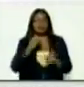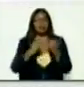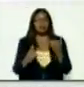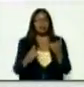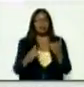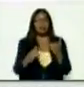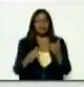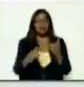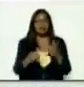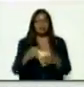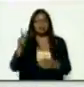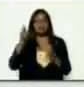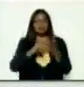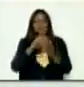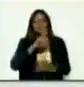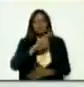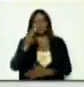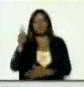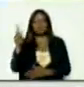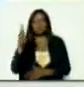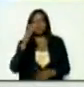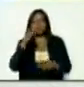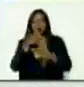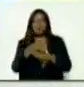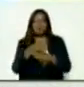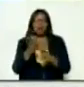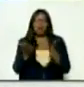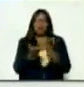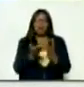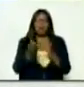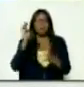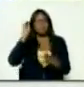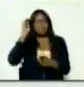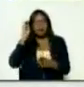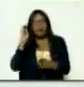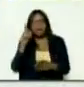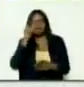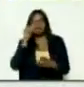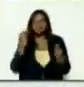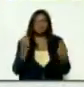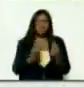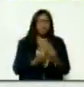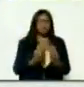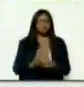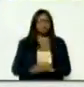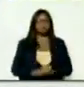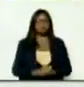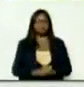2020 2021 con los muchachos allí con sus maestros sus maestros